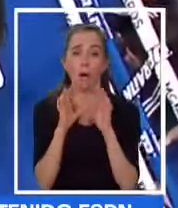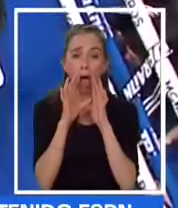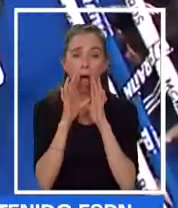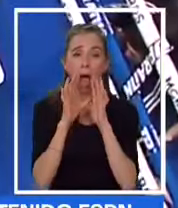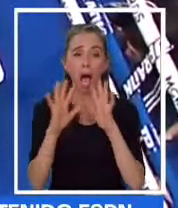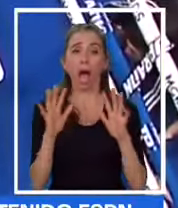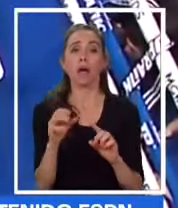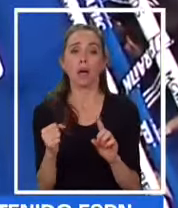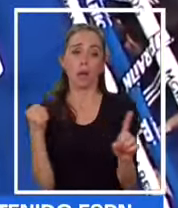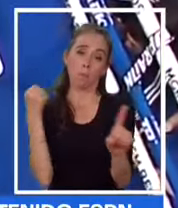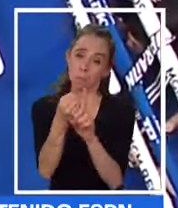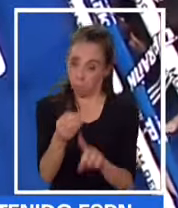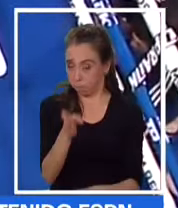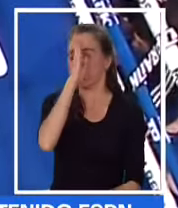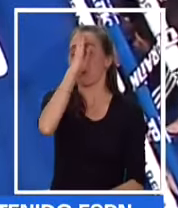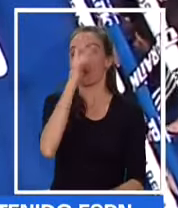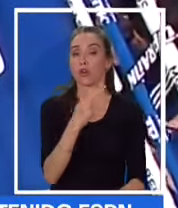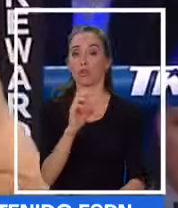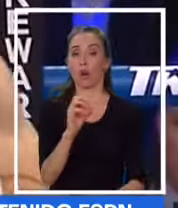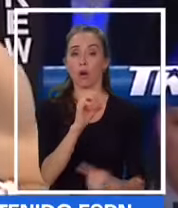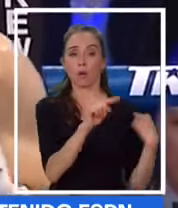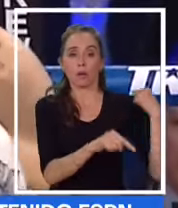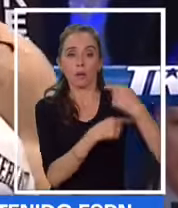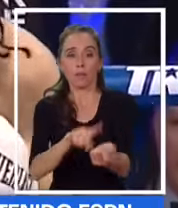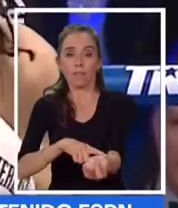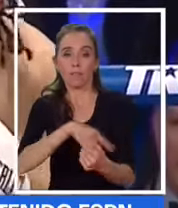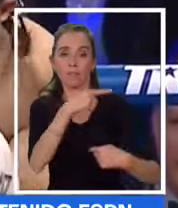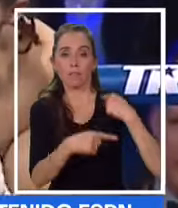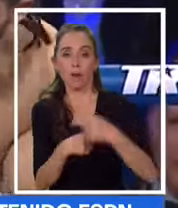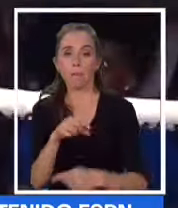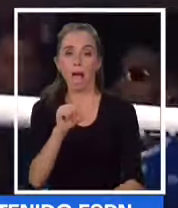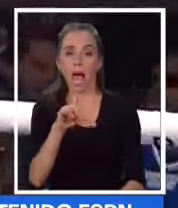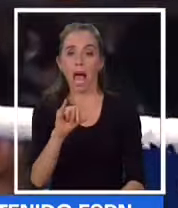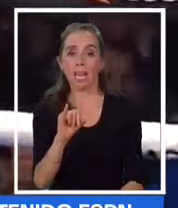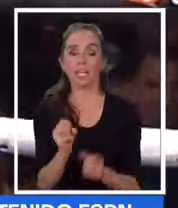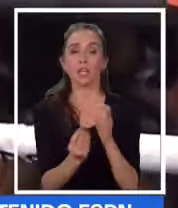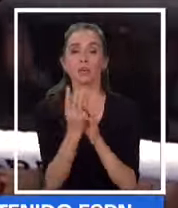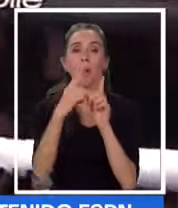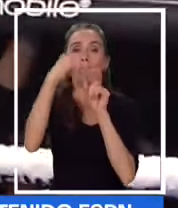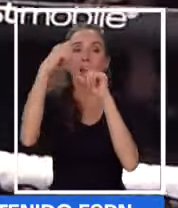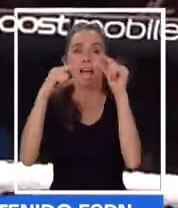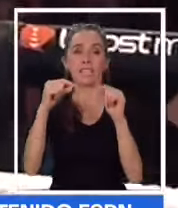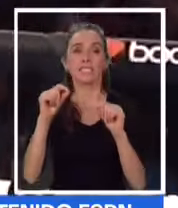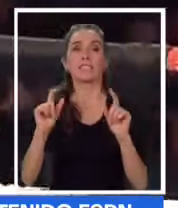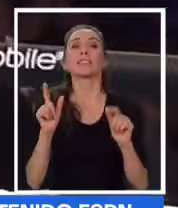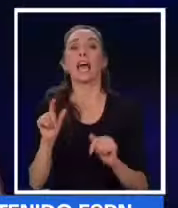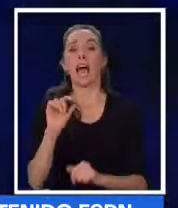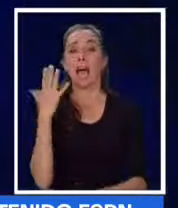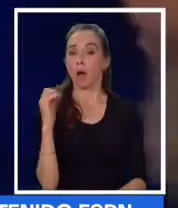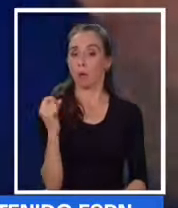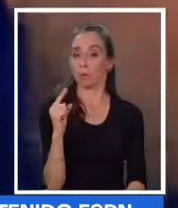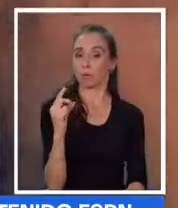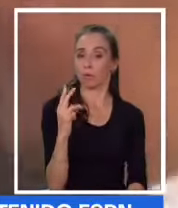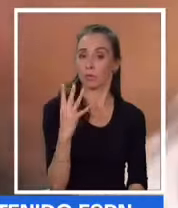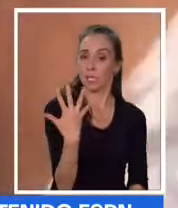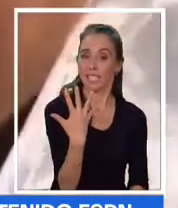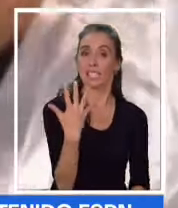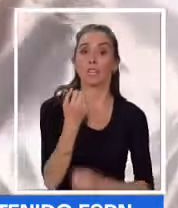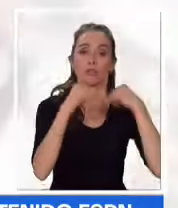Un knockout que demuestra que la dinastía de Ali tiene una nueva estrella. Nico suma su 5ª victoria sobre el ring tras su debut